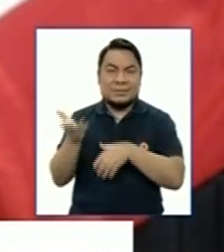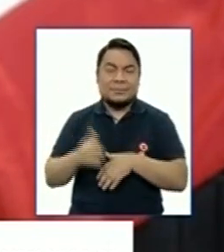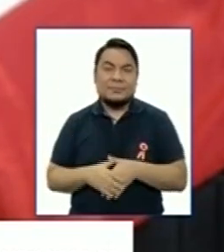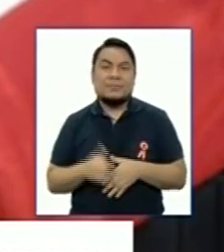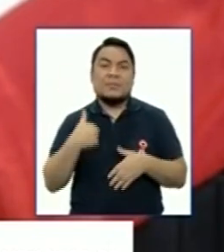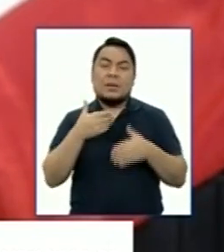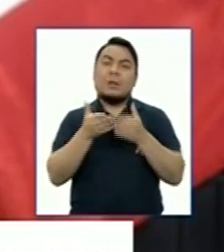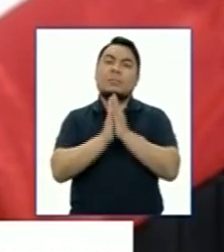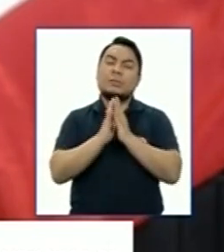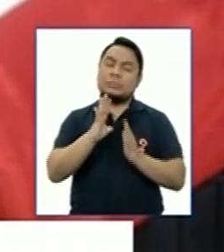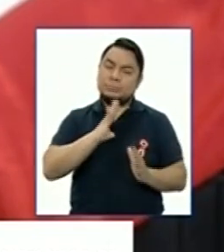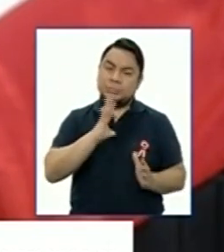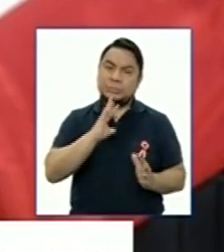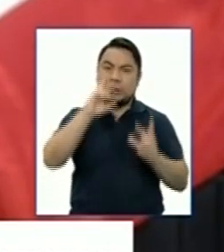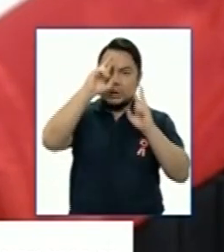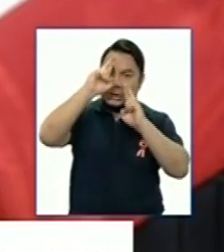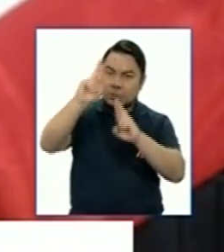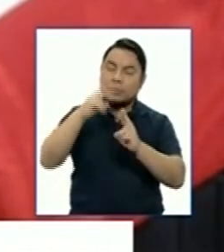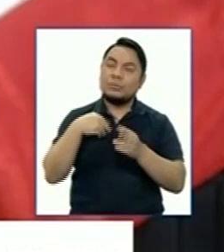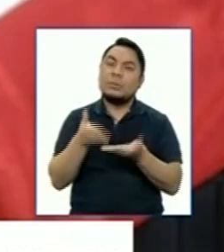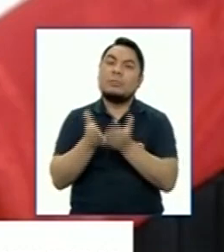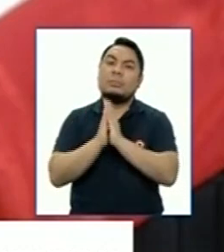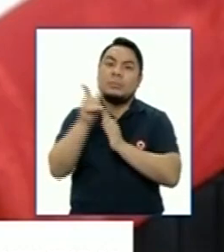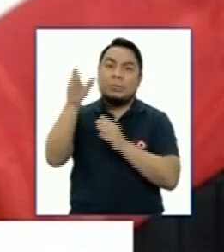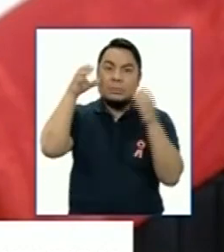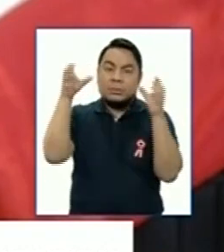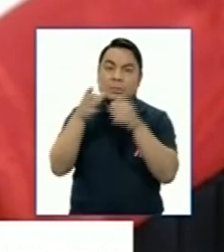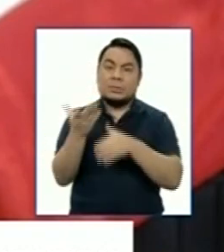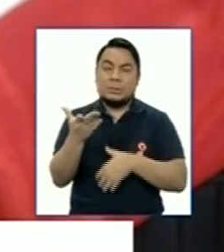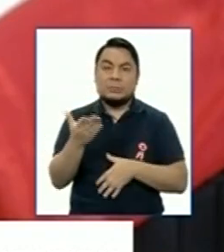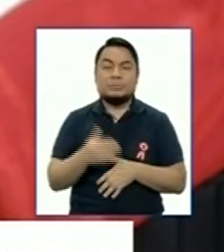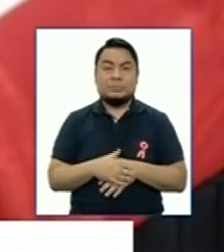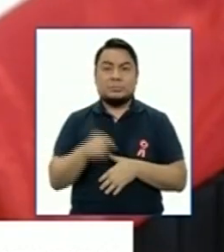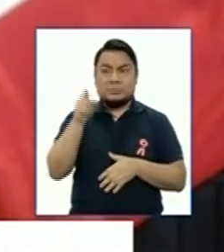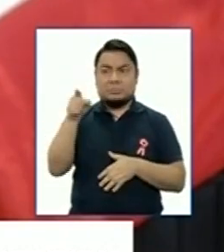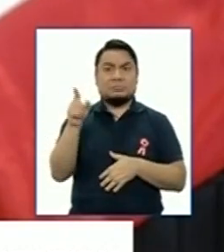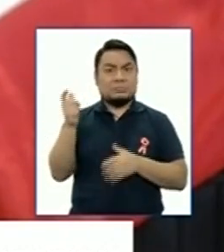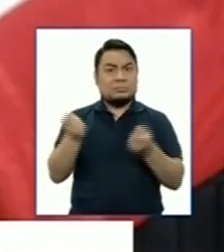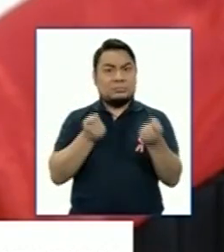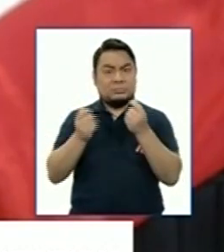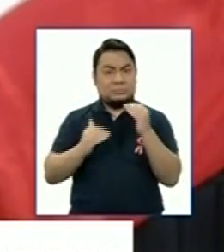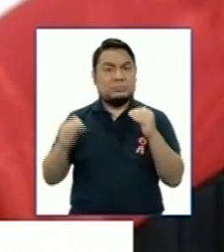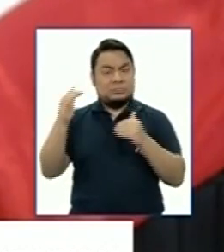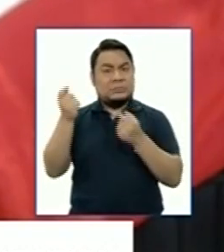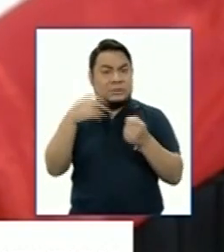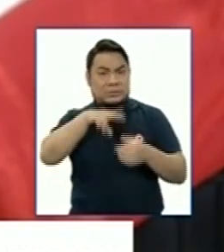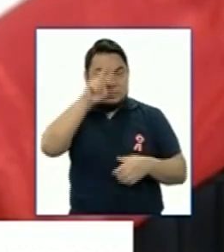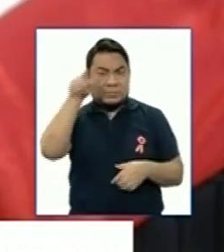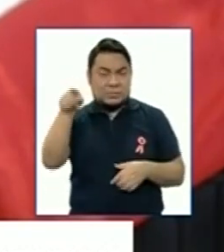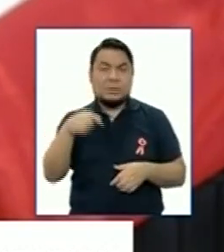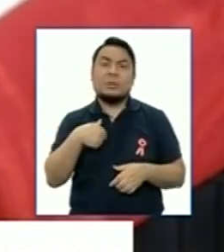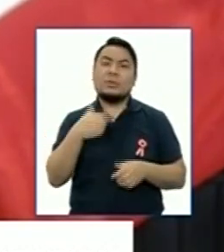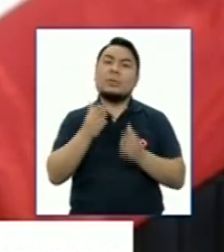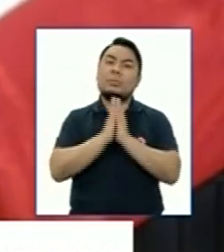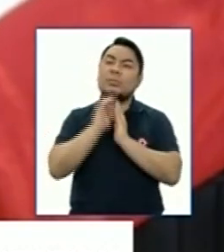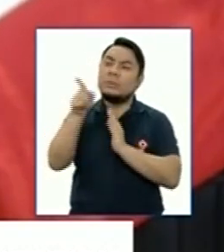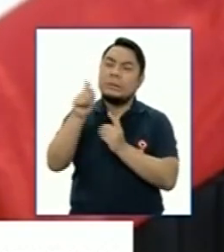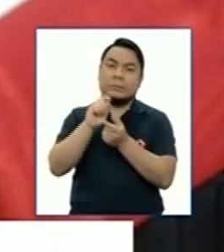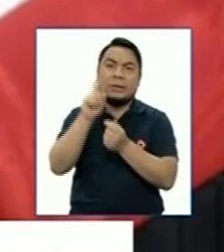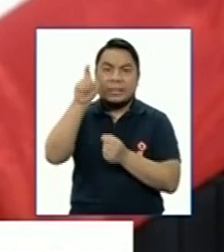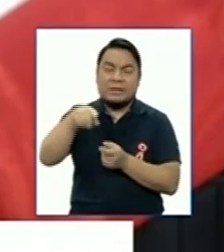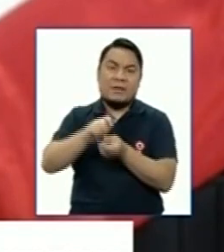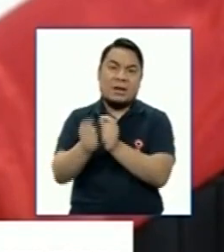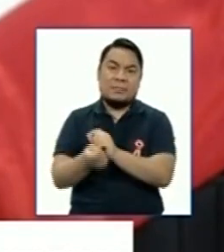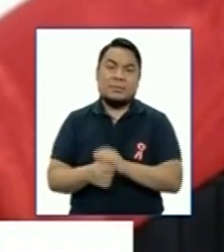implicancias que tenía lo que estaban haciendo y que pues éste reconozcan que se imponen por